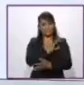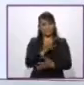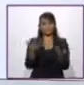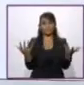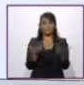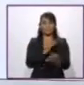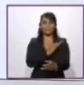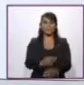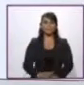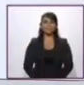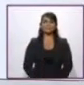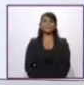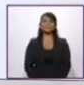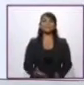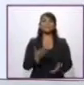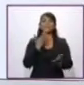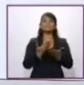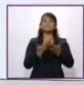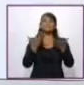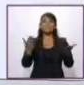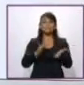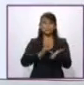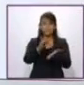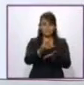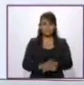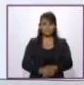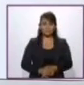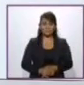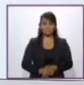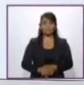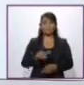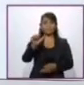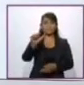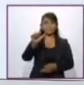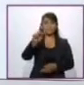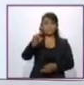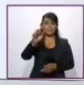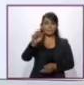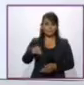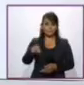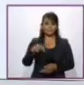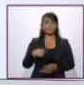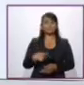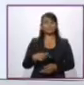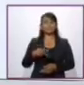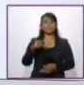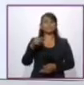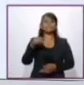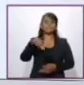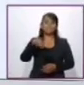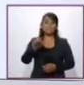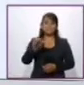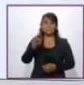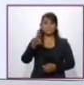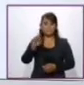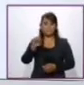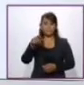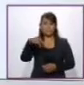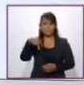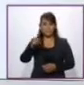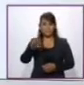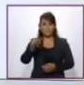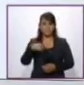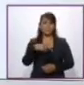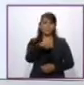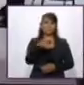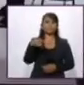Gracias, candidata. Gracias. El turno es para el candidato del Partido Acción Nacional y Querétaro Independiente, Mauricio Curi González. La pregunta,